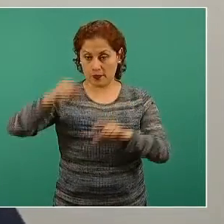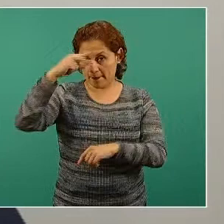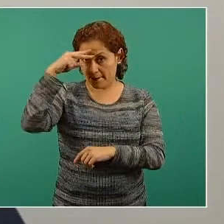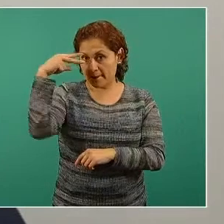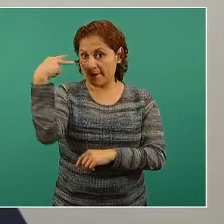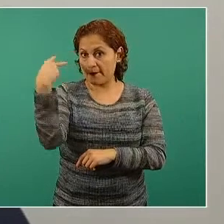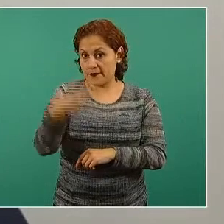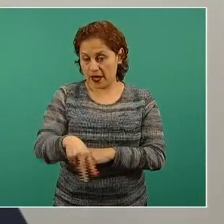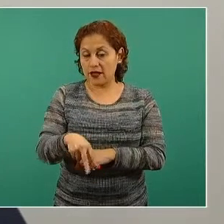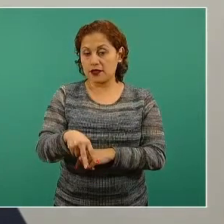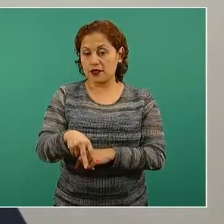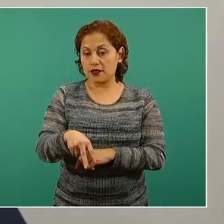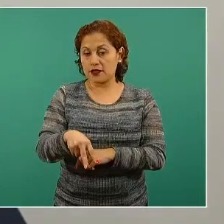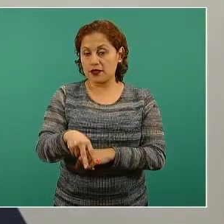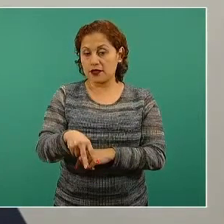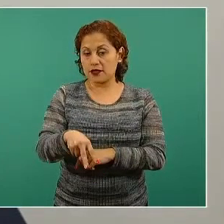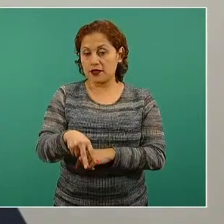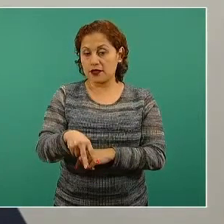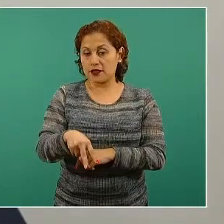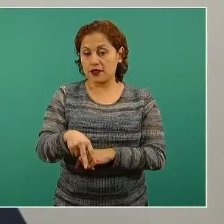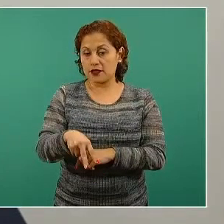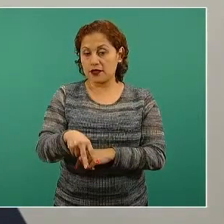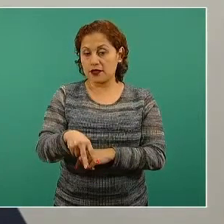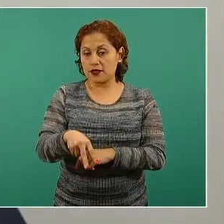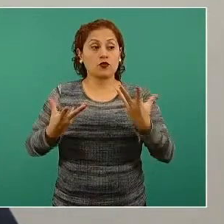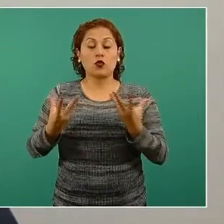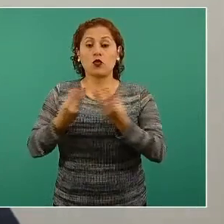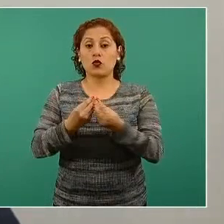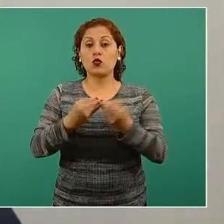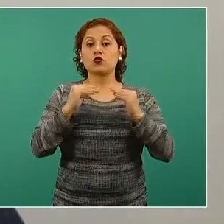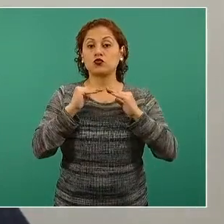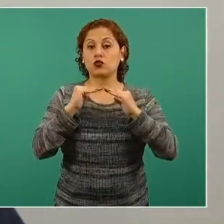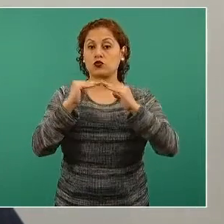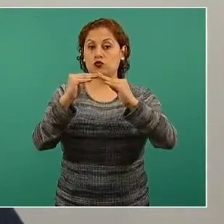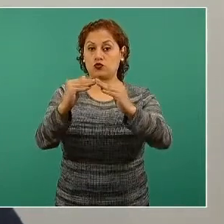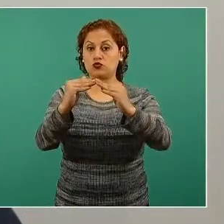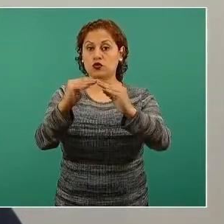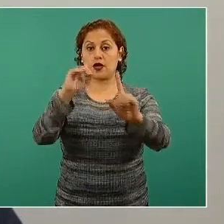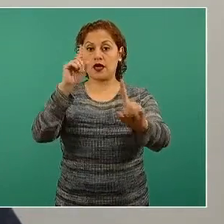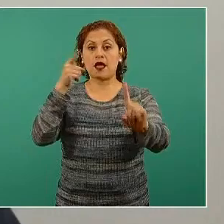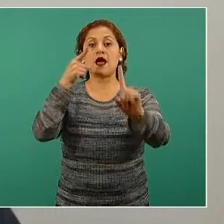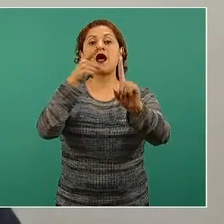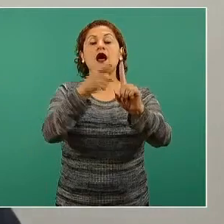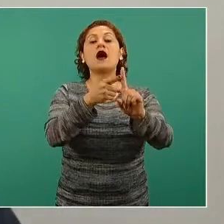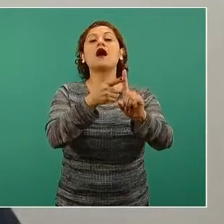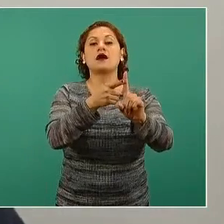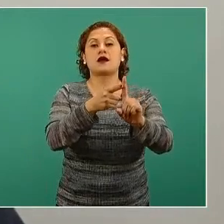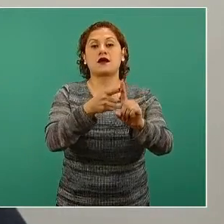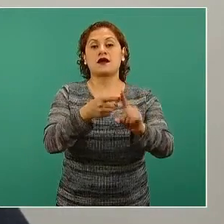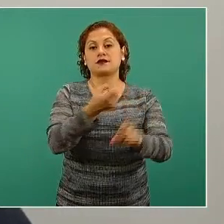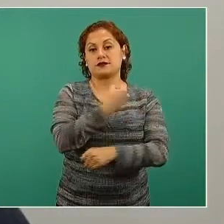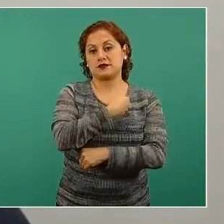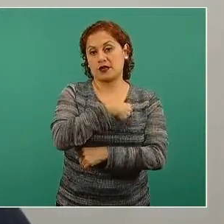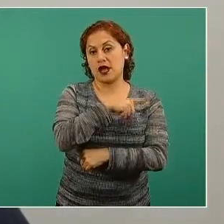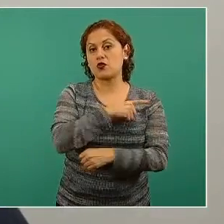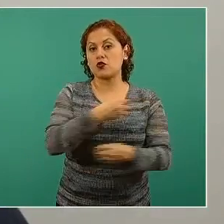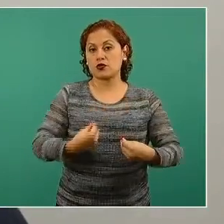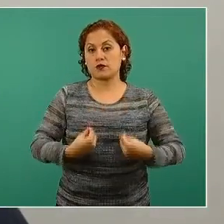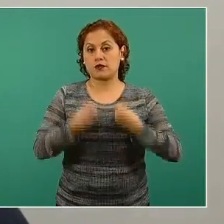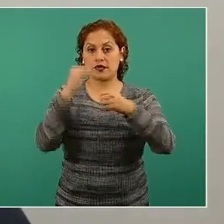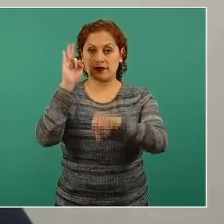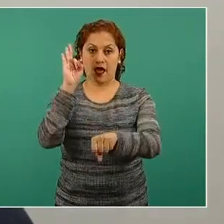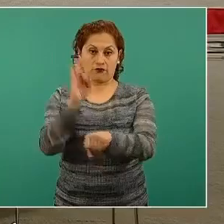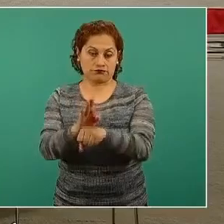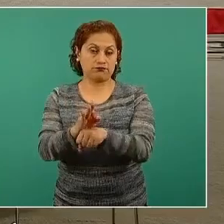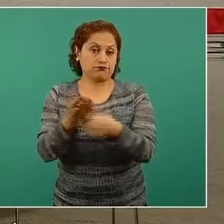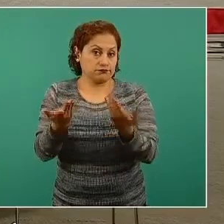porque ese balance que tenemos que lograr entre la protección de la salud y la vida, que para efectos de las